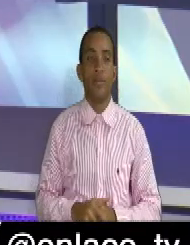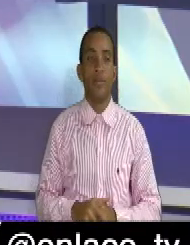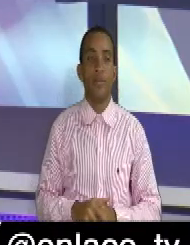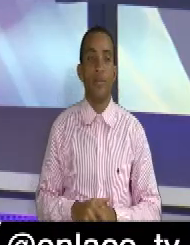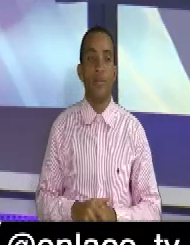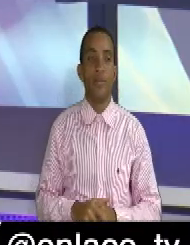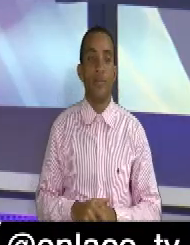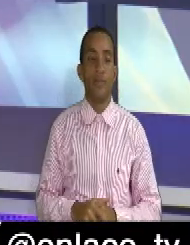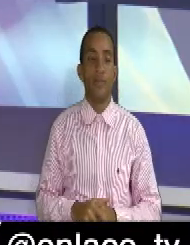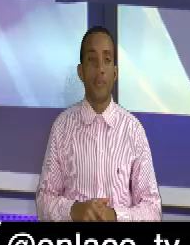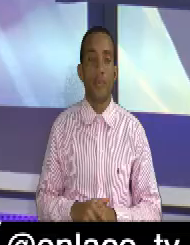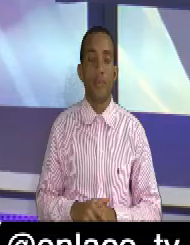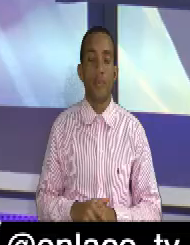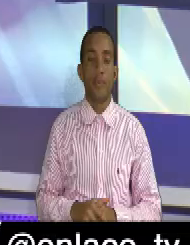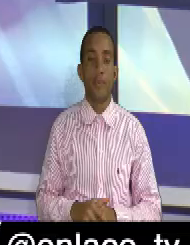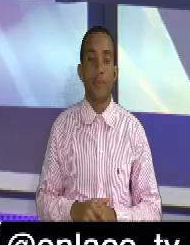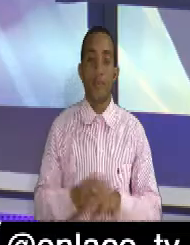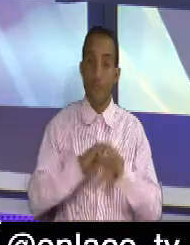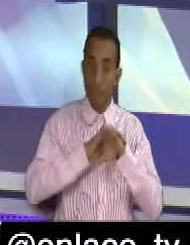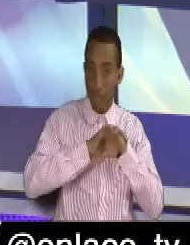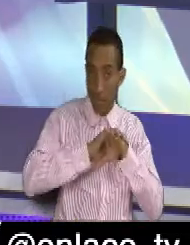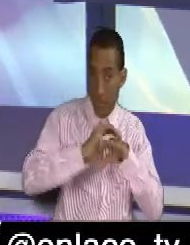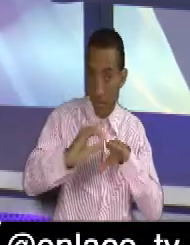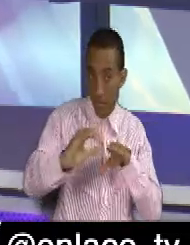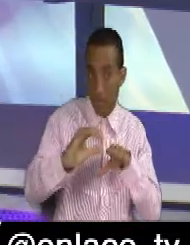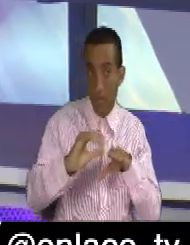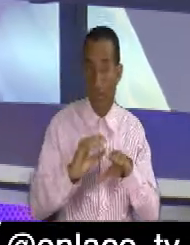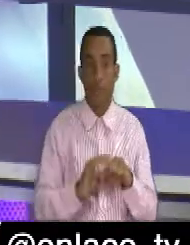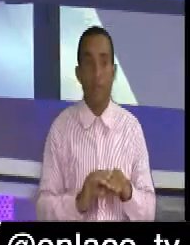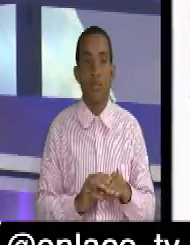Los invitamos a visitar nuestra página